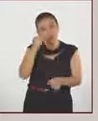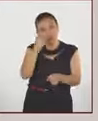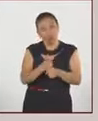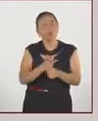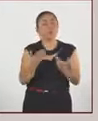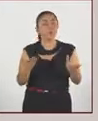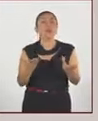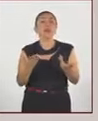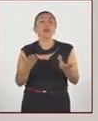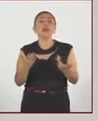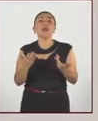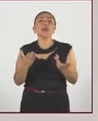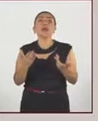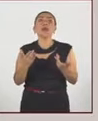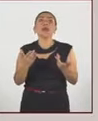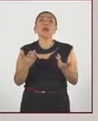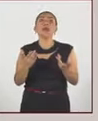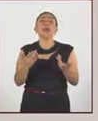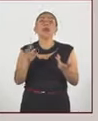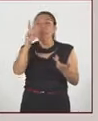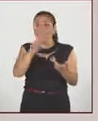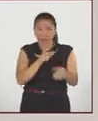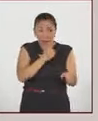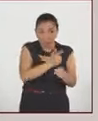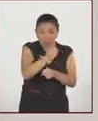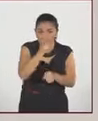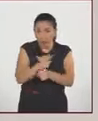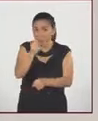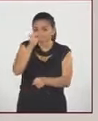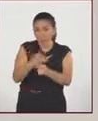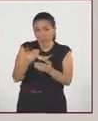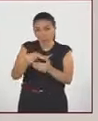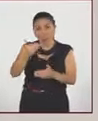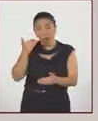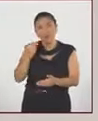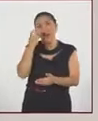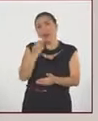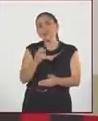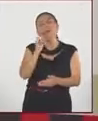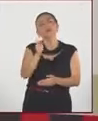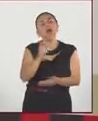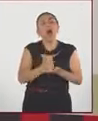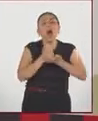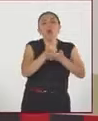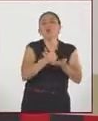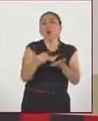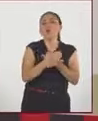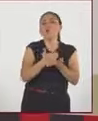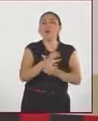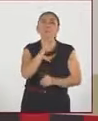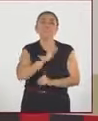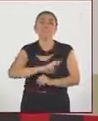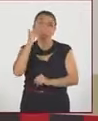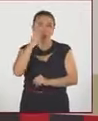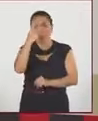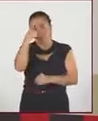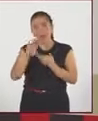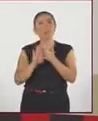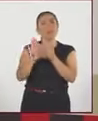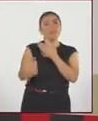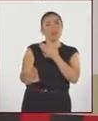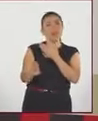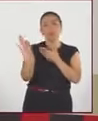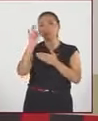me gustaría decir que la detección temprana es la mejor medicina, ¿no? Siempre poder prevenir incluso